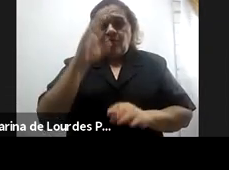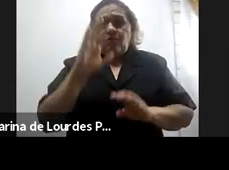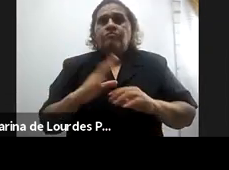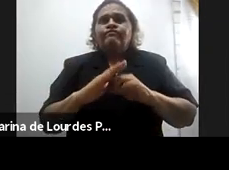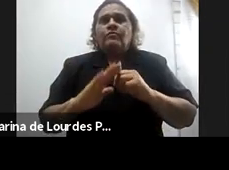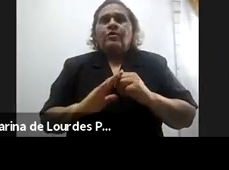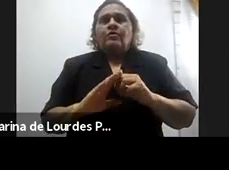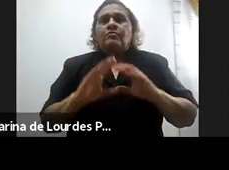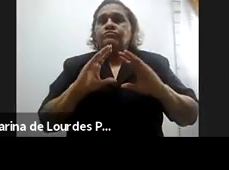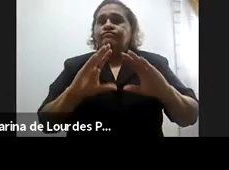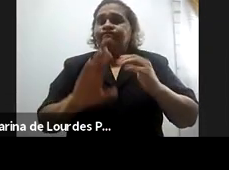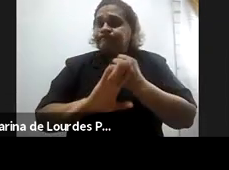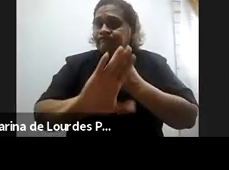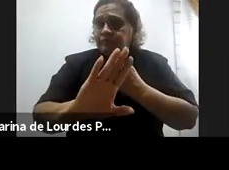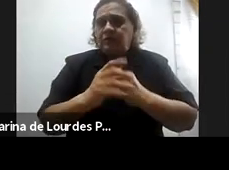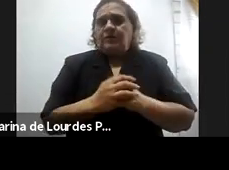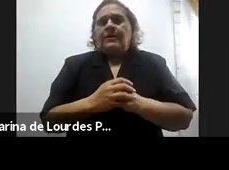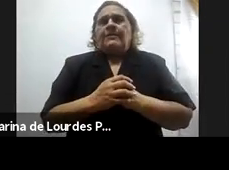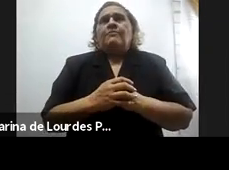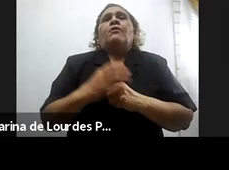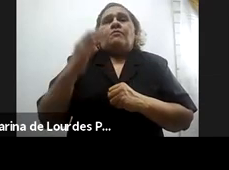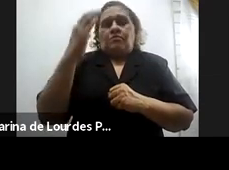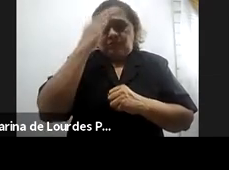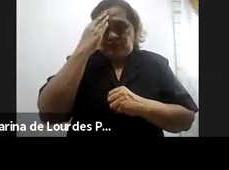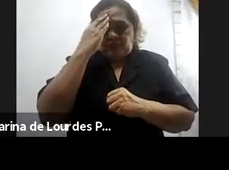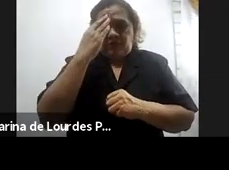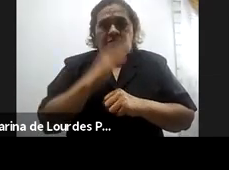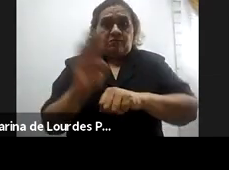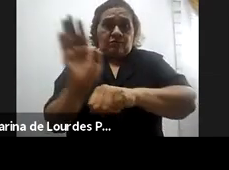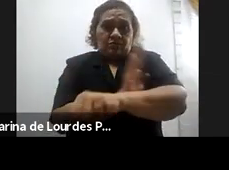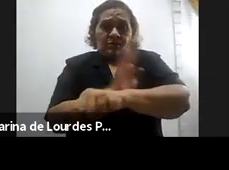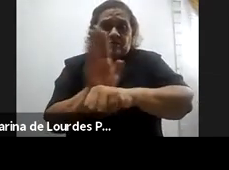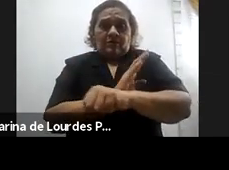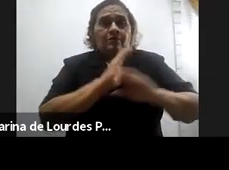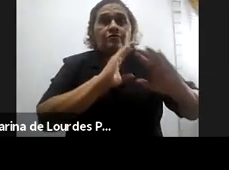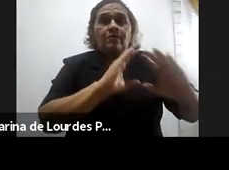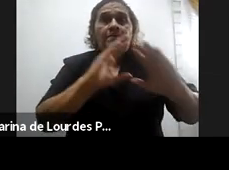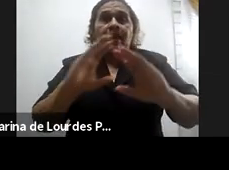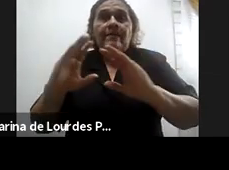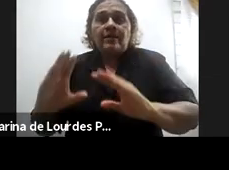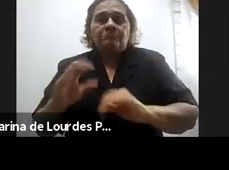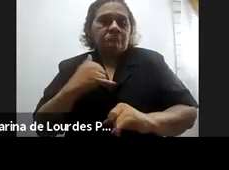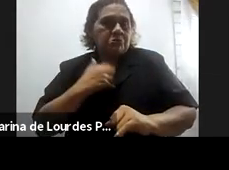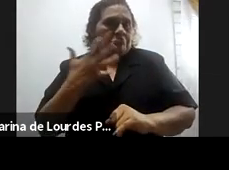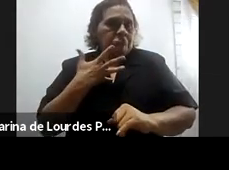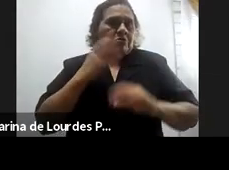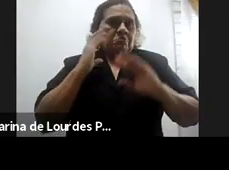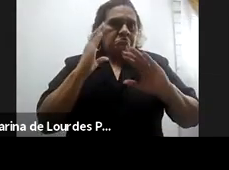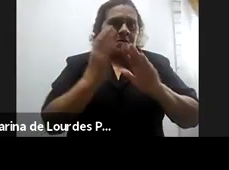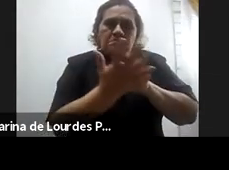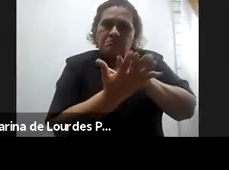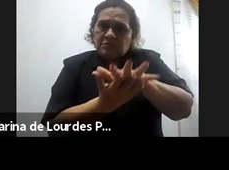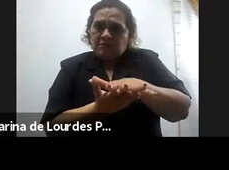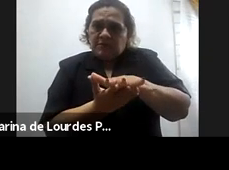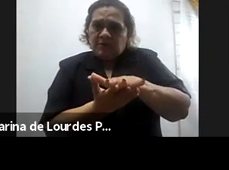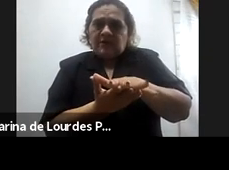estas complicaciones, experimentar los beneficios de la prevención. Si yo tengo cuidado en los pies,